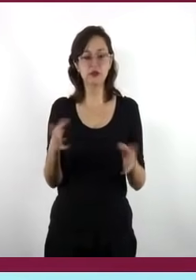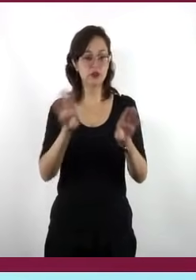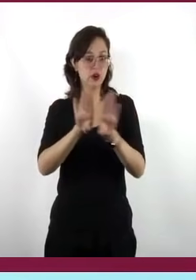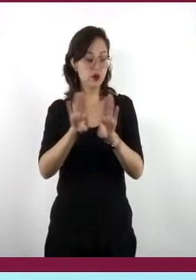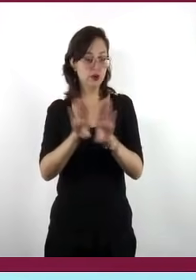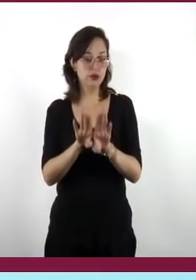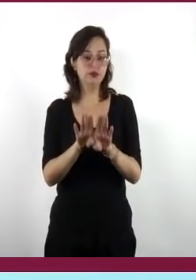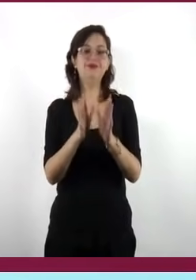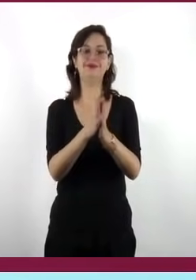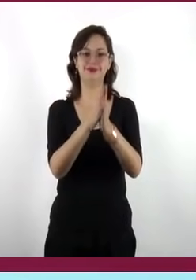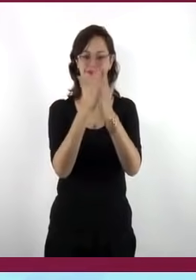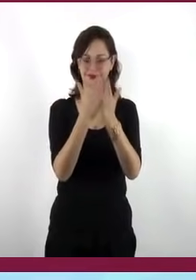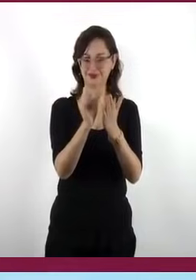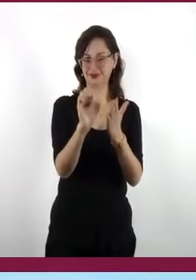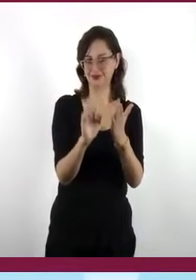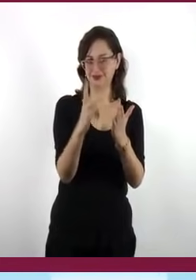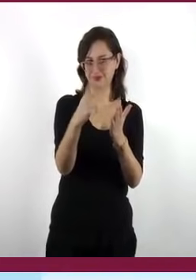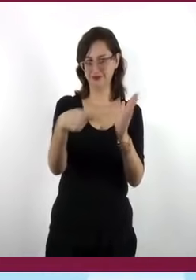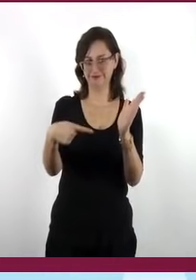tema en su libro de texto.